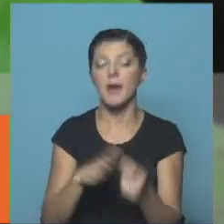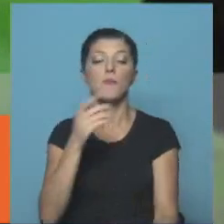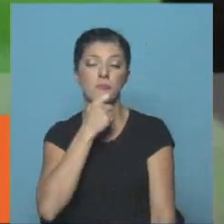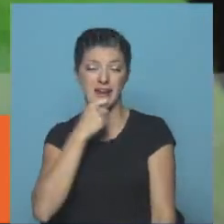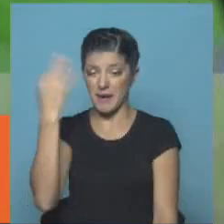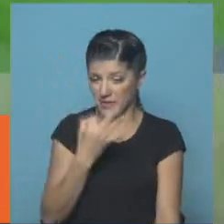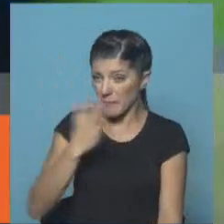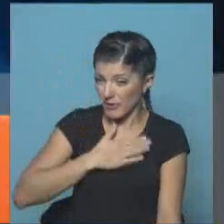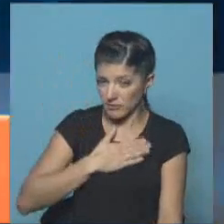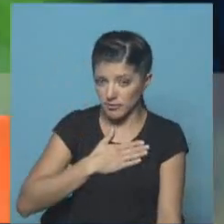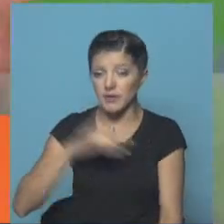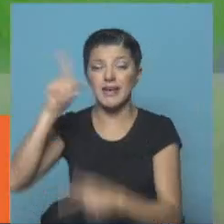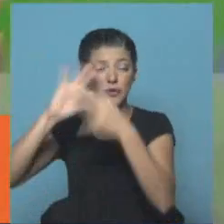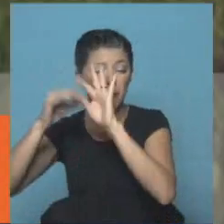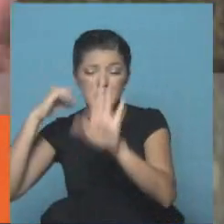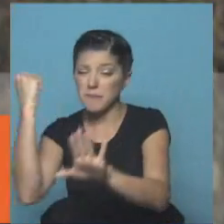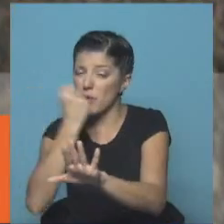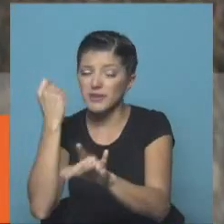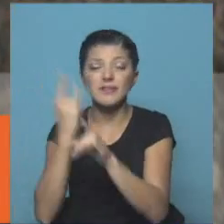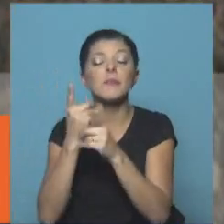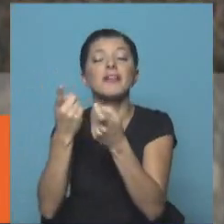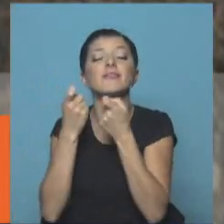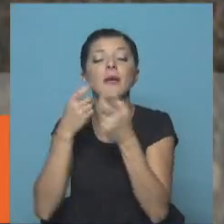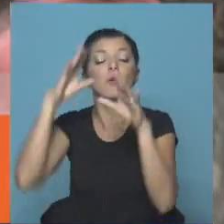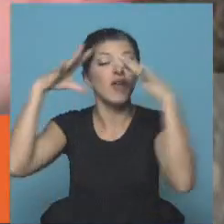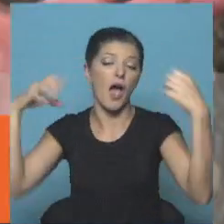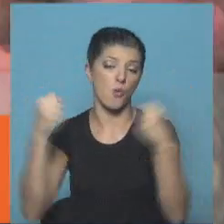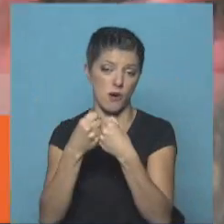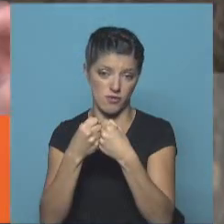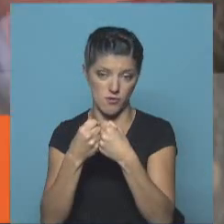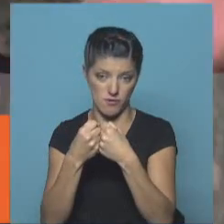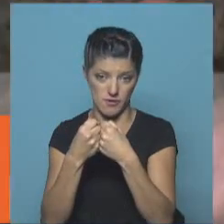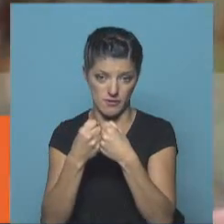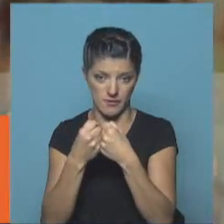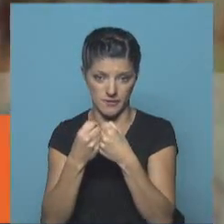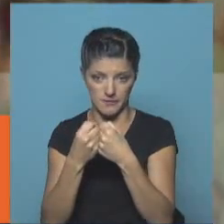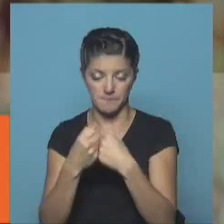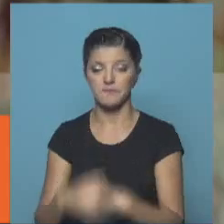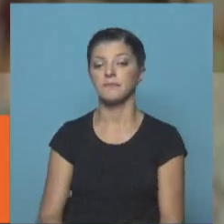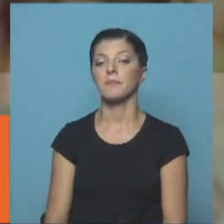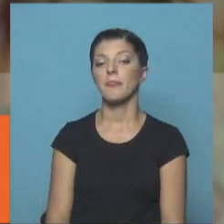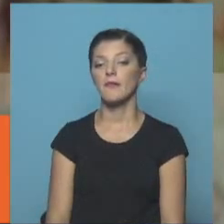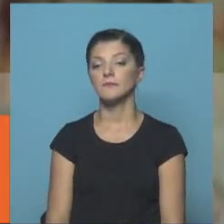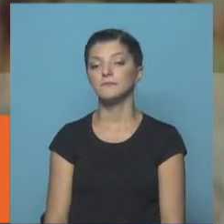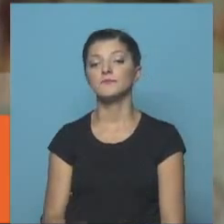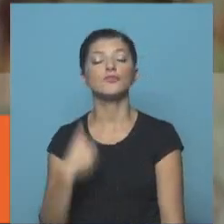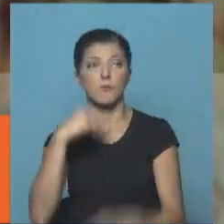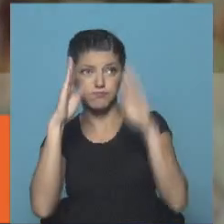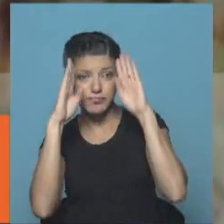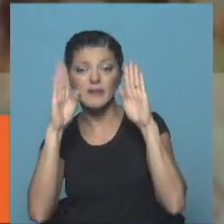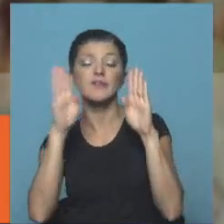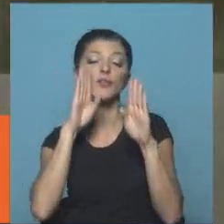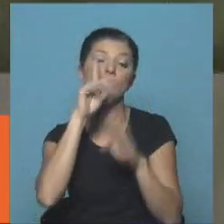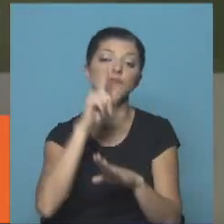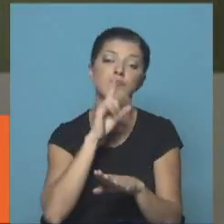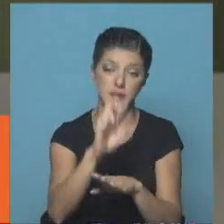Nosotros necesitamos un acuerdo con Europa siempre. Europa es nuestra. Nosotros no tenemos una visión de Trump, creo que en el mundo tenemos una visión de a favor de comercio, pero tenemos que